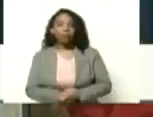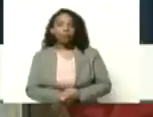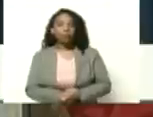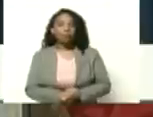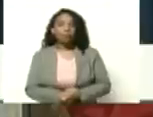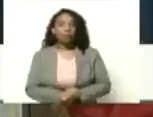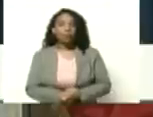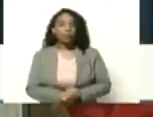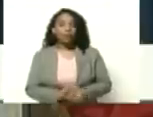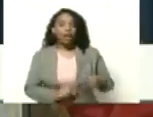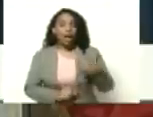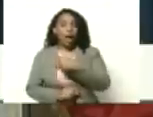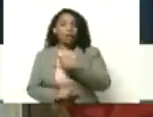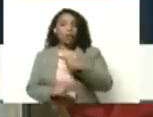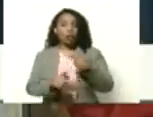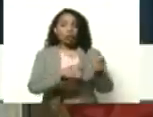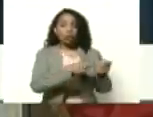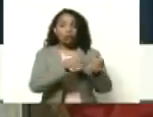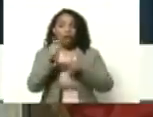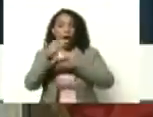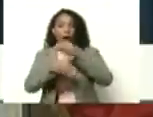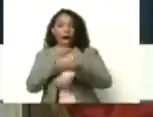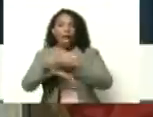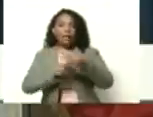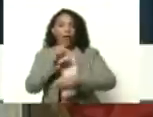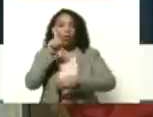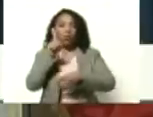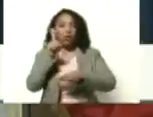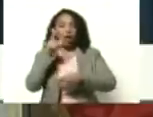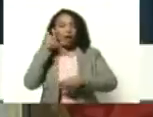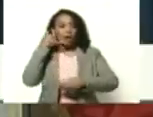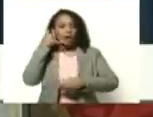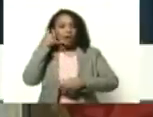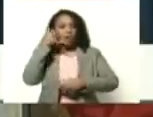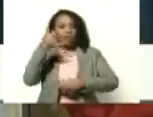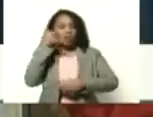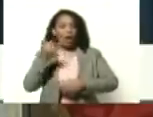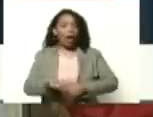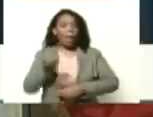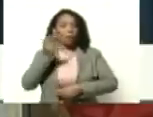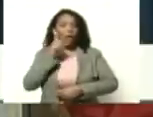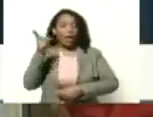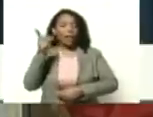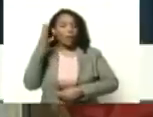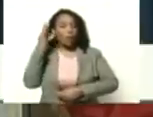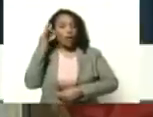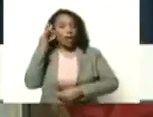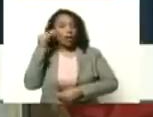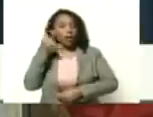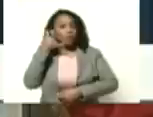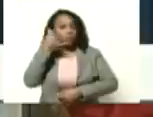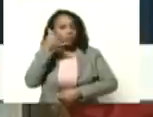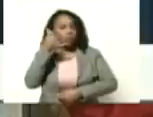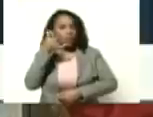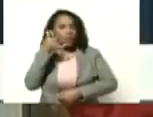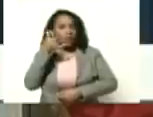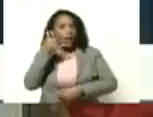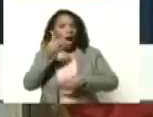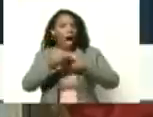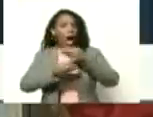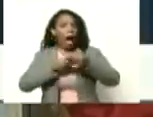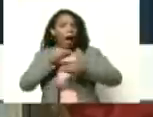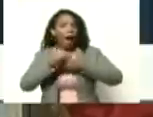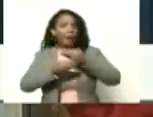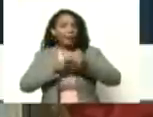esto nos llevó a ser un vaciado telefónico importante a esta doméstica y proceder